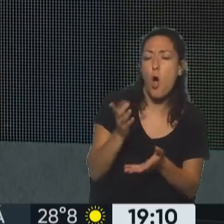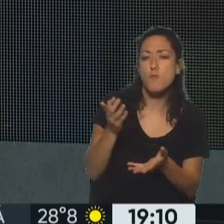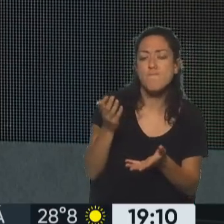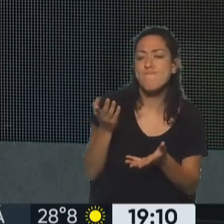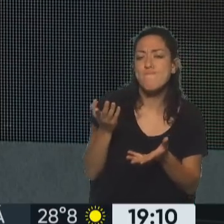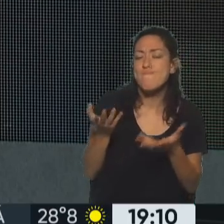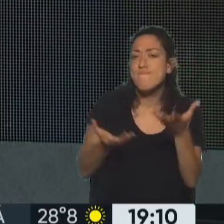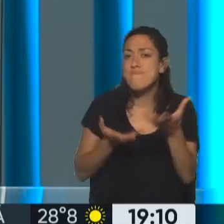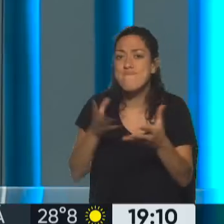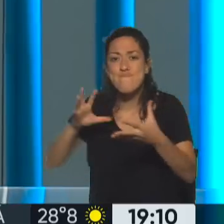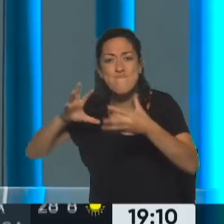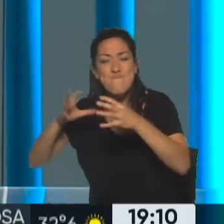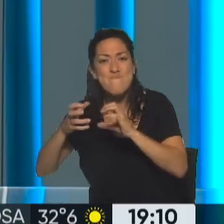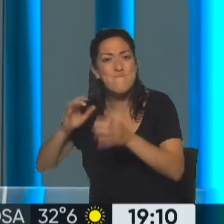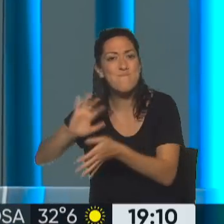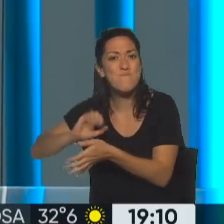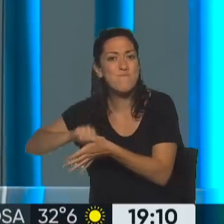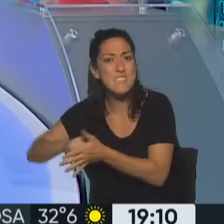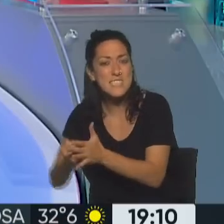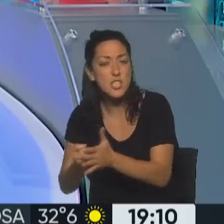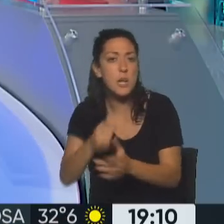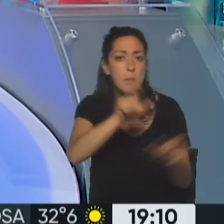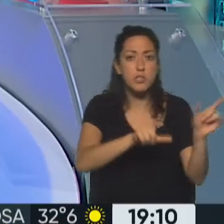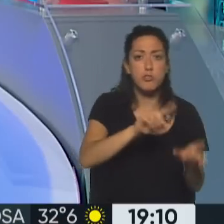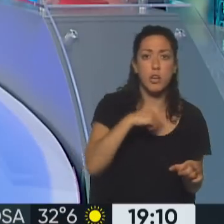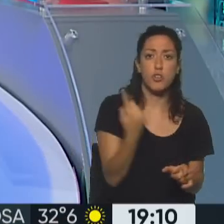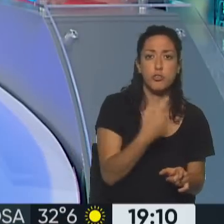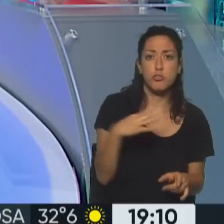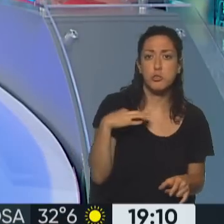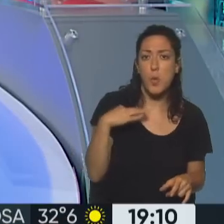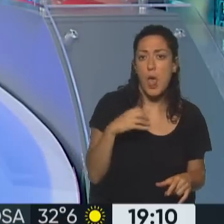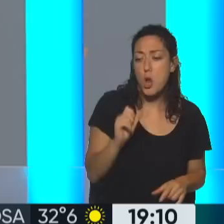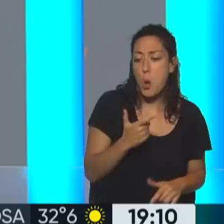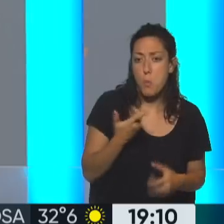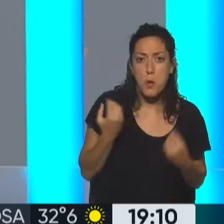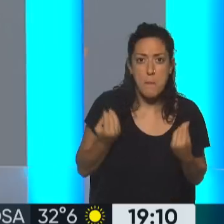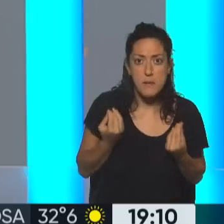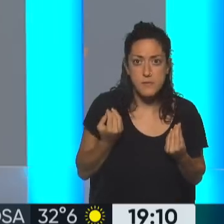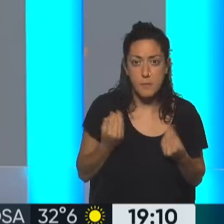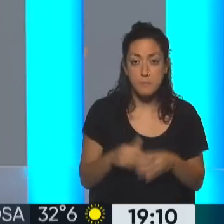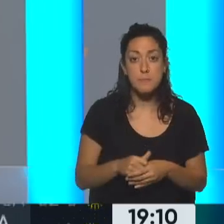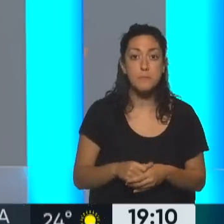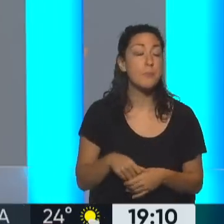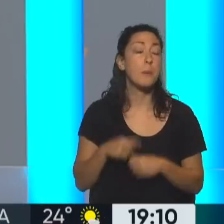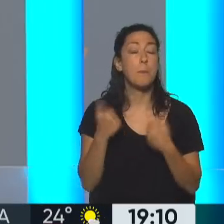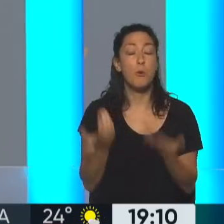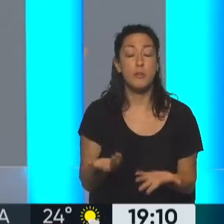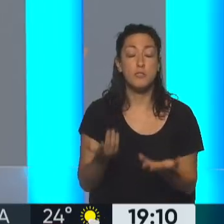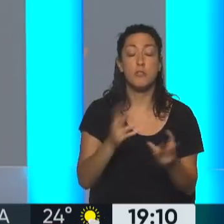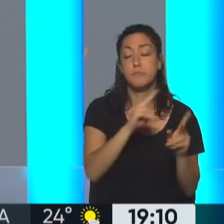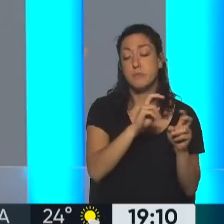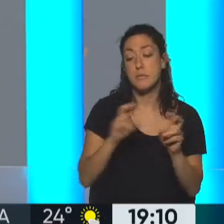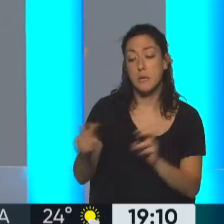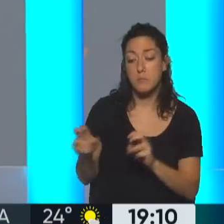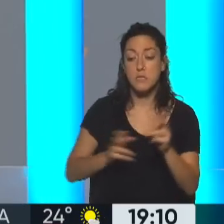común? Sí, claro. ¿Qué le queda a nosotros, que somos de a pie? por eso yo digo a veces cuando o hablamos de estos temas,